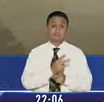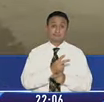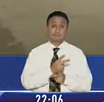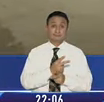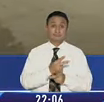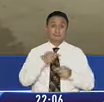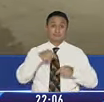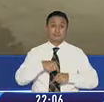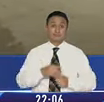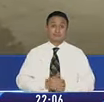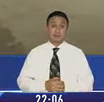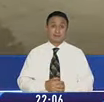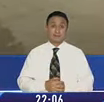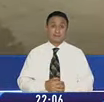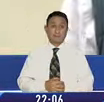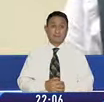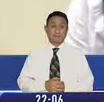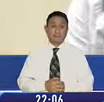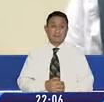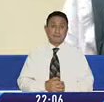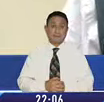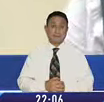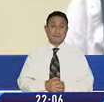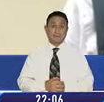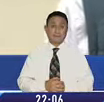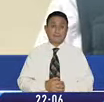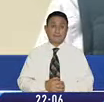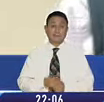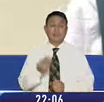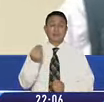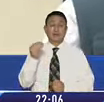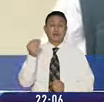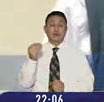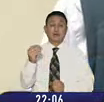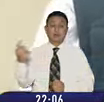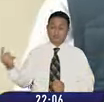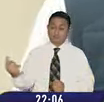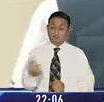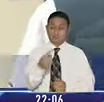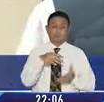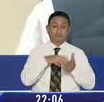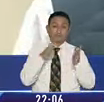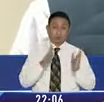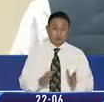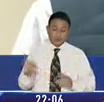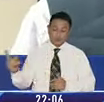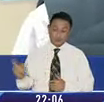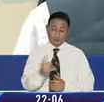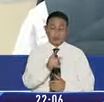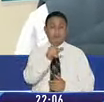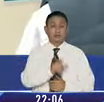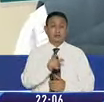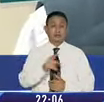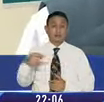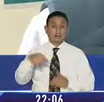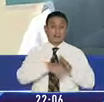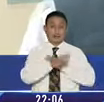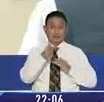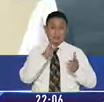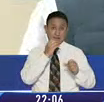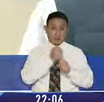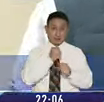afectando la actividad económica de la zona. Saltos a los jóvenes que suben de estudiantes o gente que regresa de sus